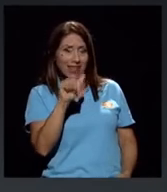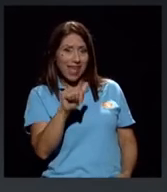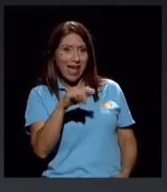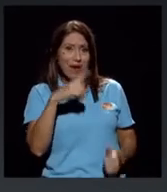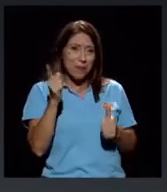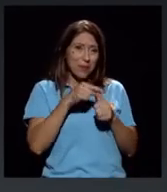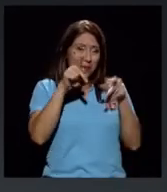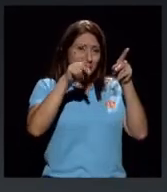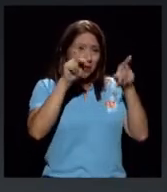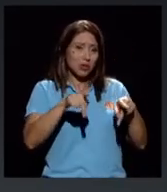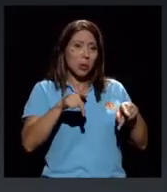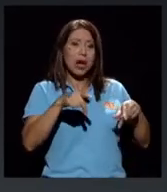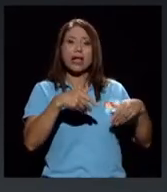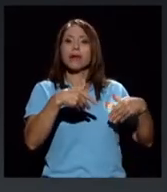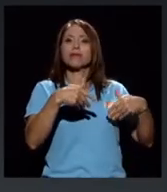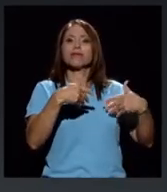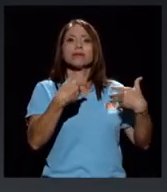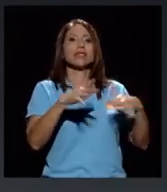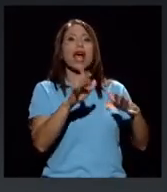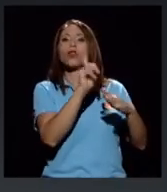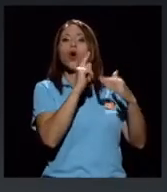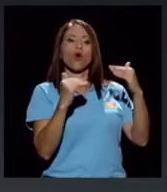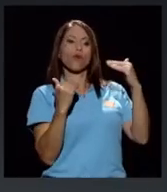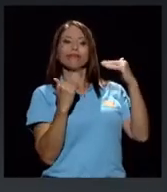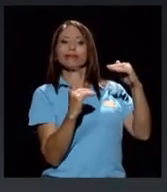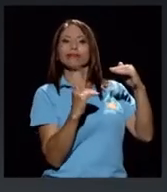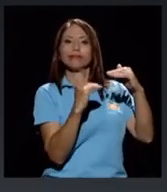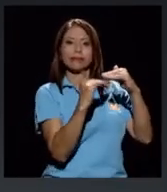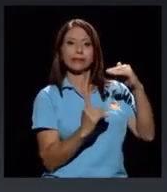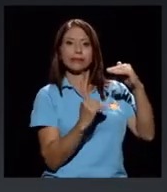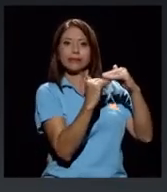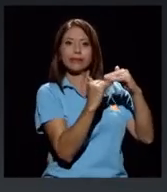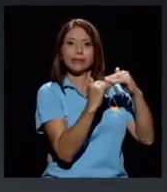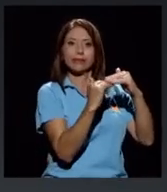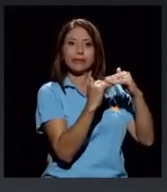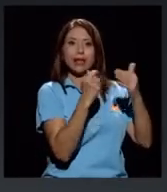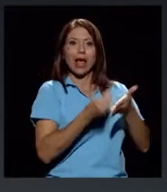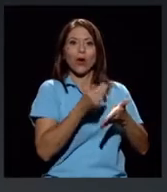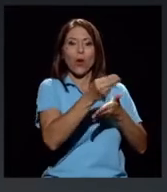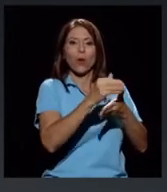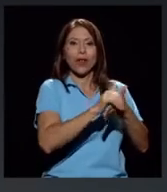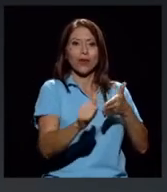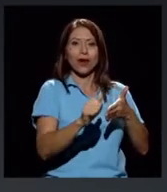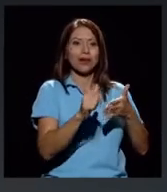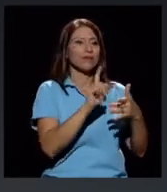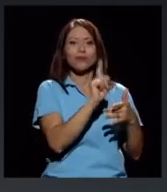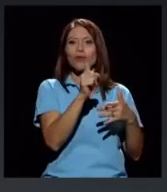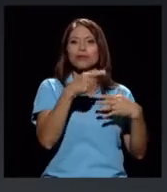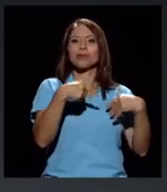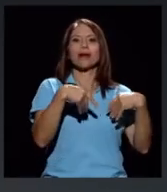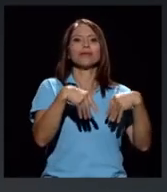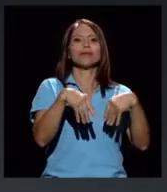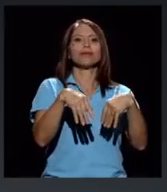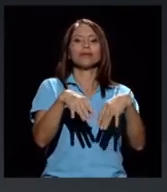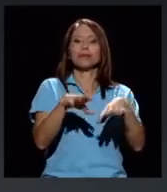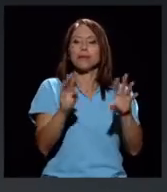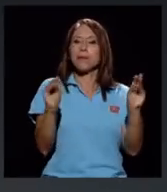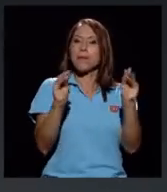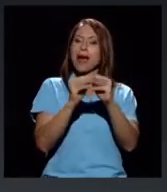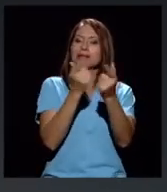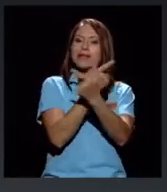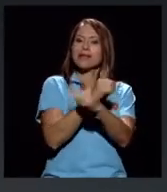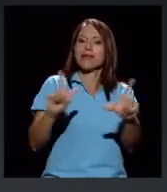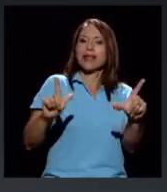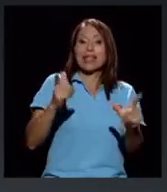tipo de cambio de costa rica tal vez un episodio corto y tal vez tenía la circunstancia